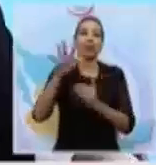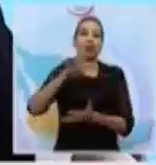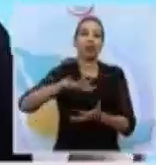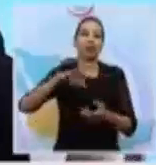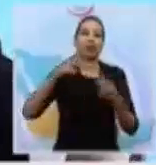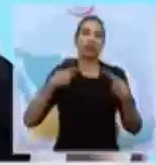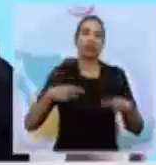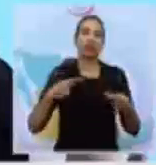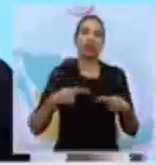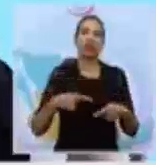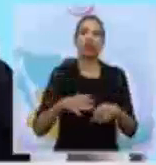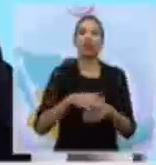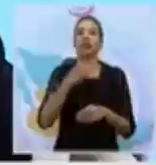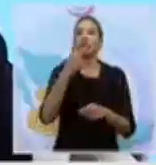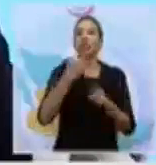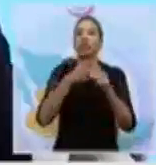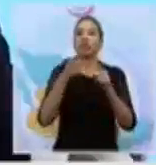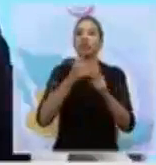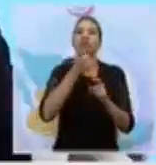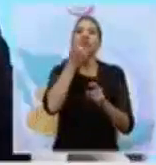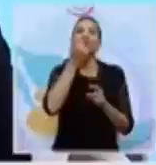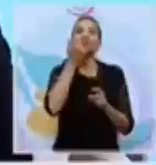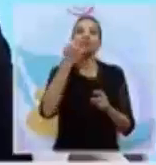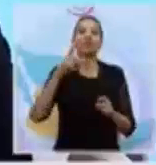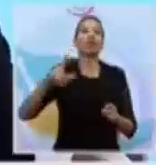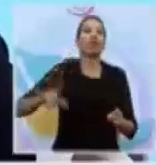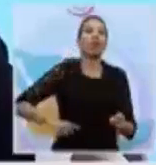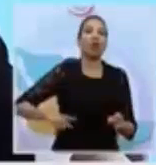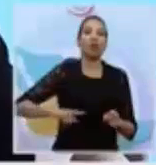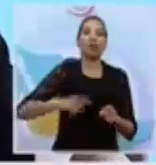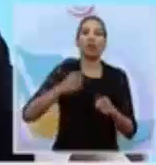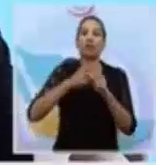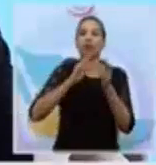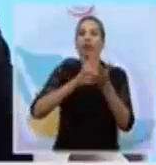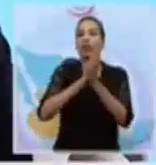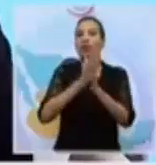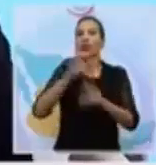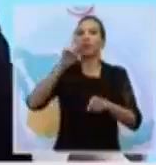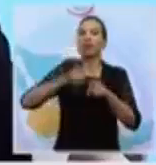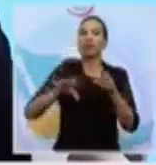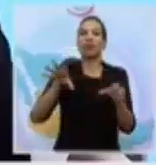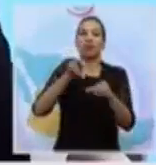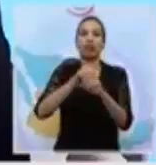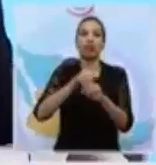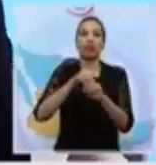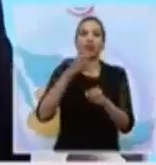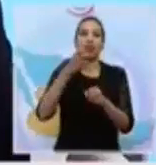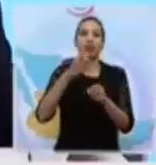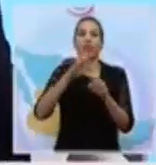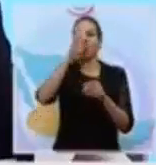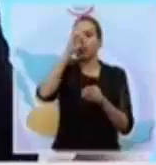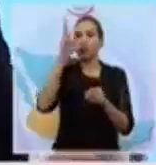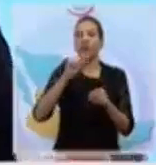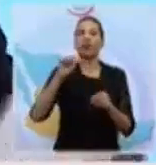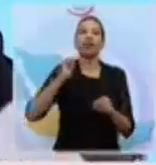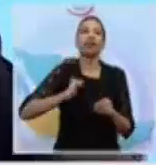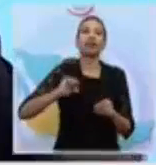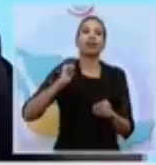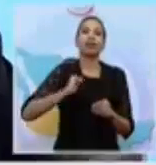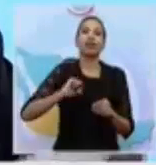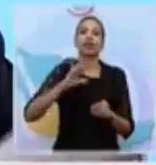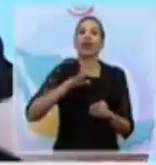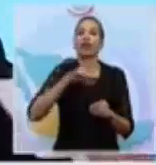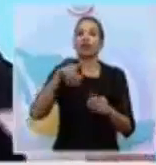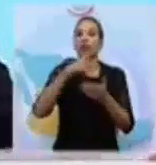de los dos tipos de errores de focalización, de inclusión y de exclusión, son altísimos en